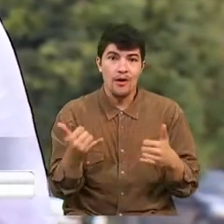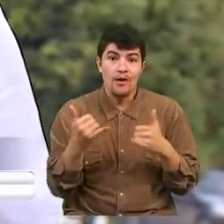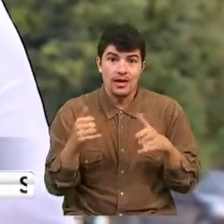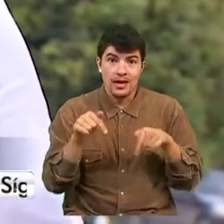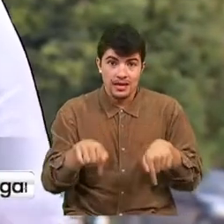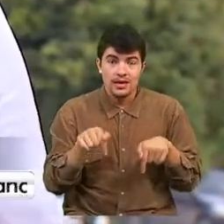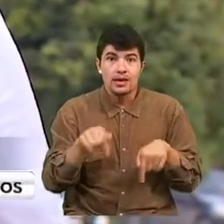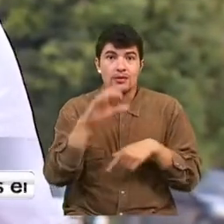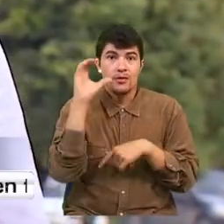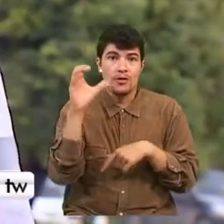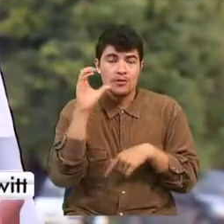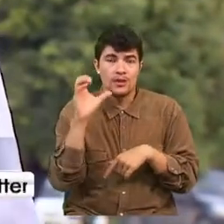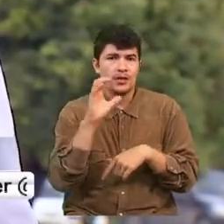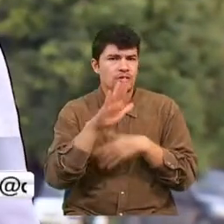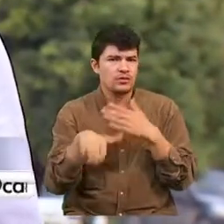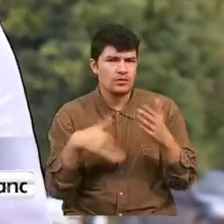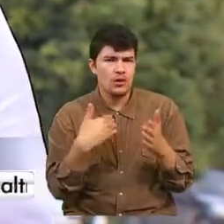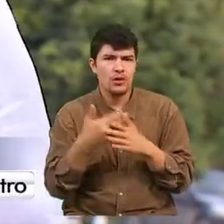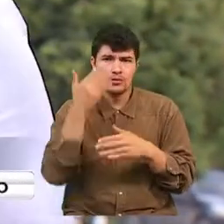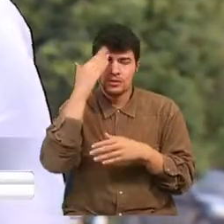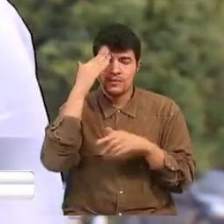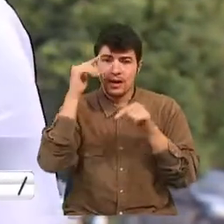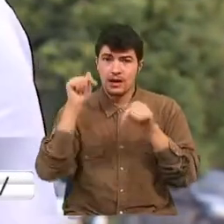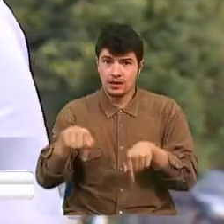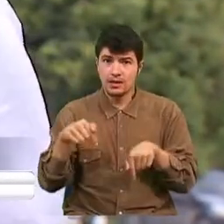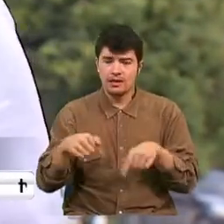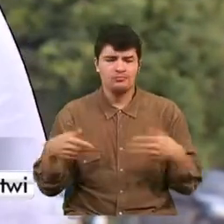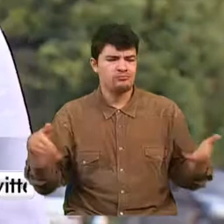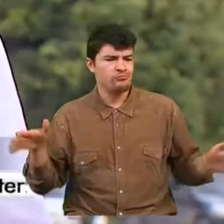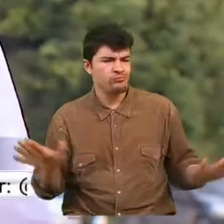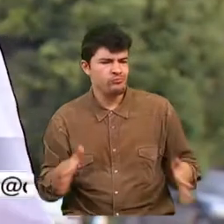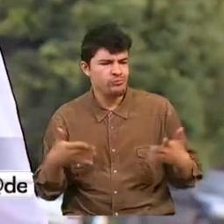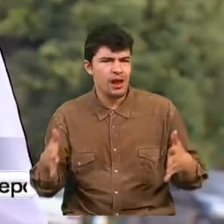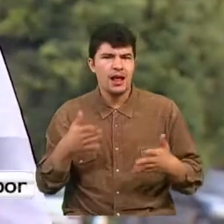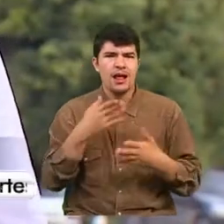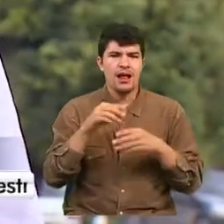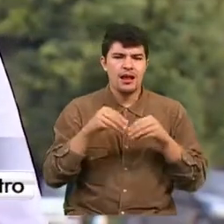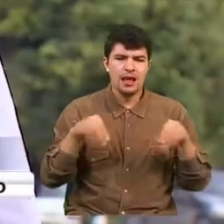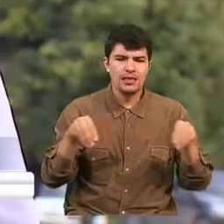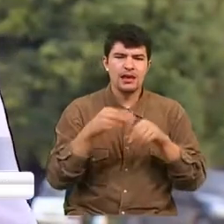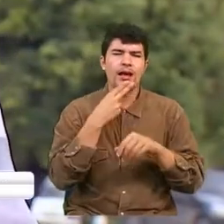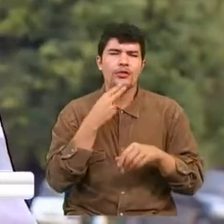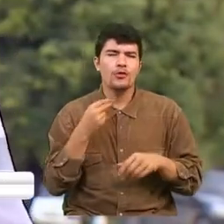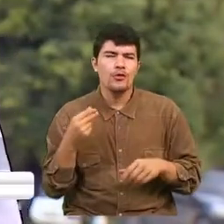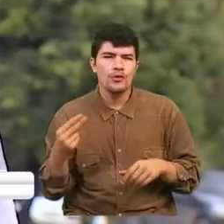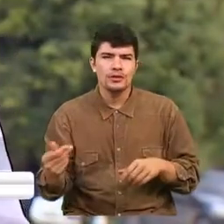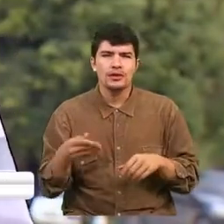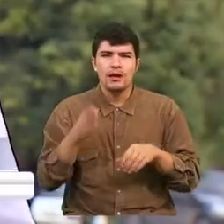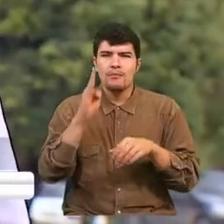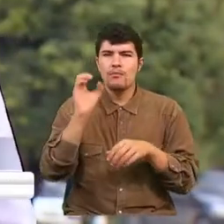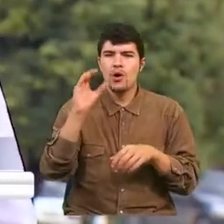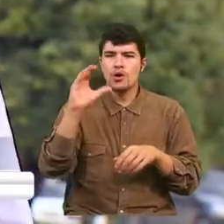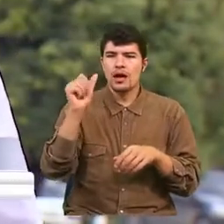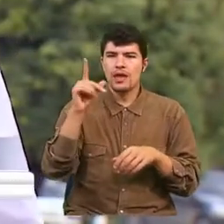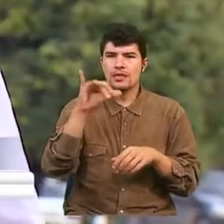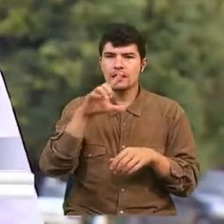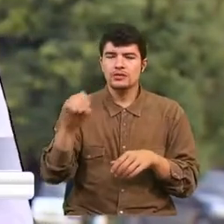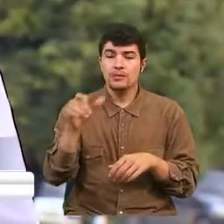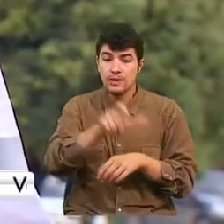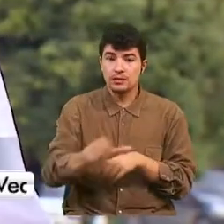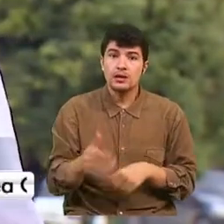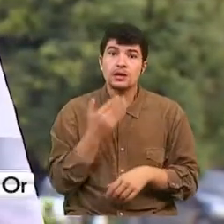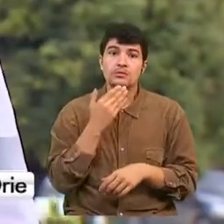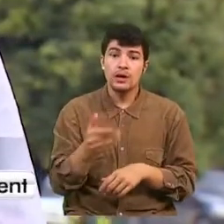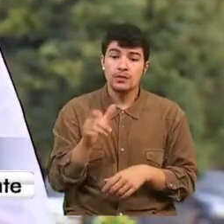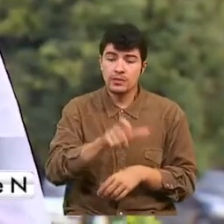los colombianos y el mundo entero sepan que esta es la cuna del folclore, que esta es la cuna de la tierra dulce, del bocadillo y de gente buena, gente próspera, gente pujante